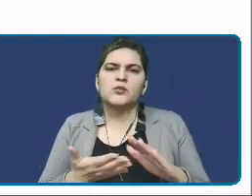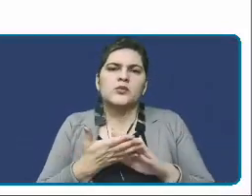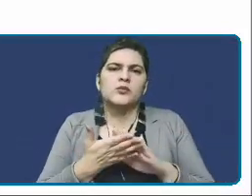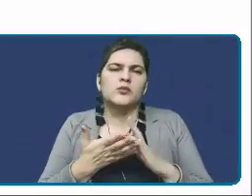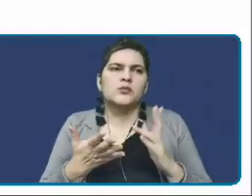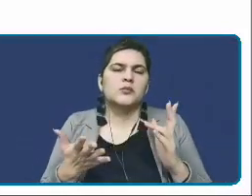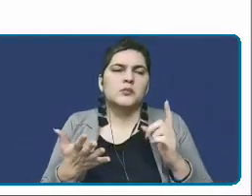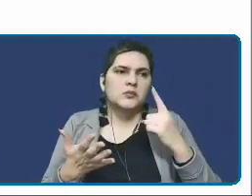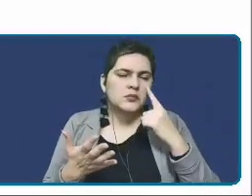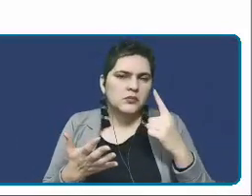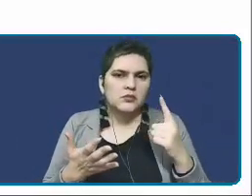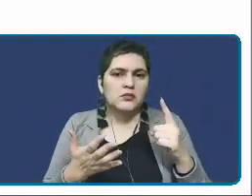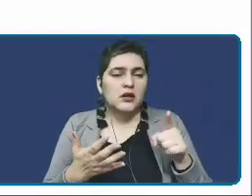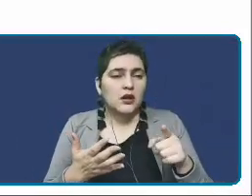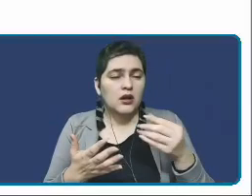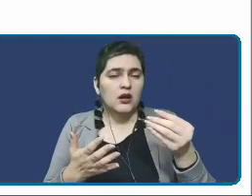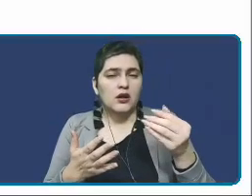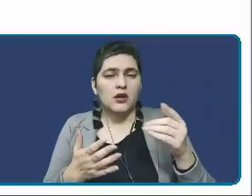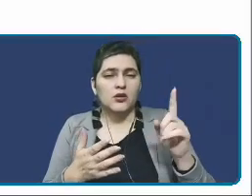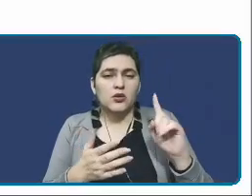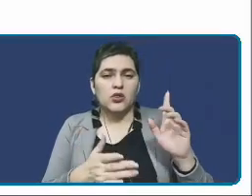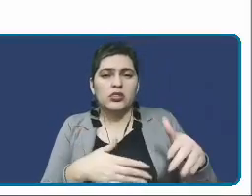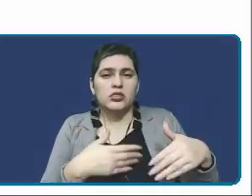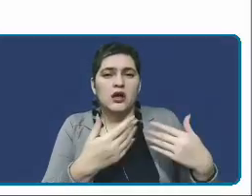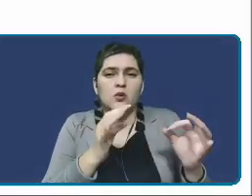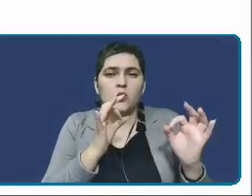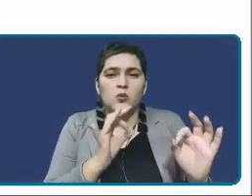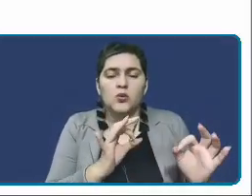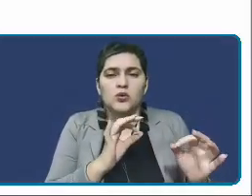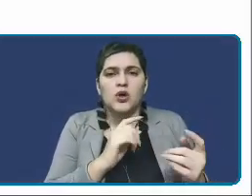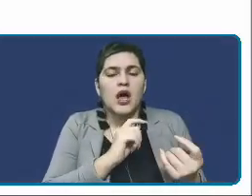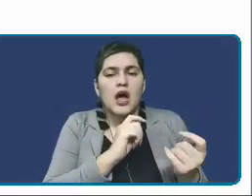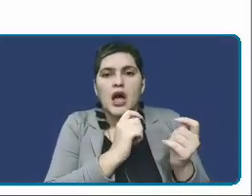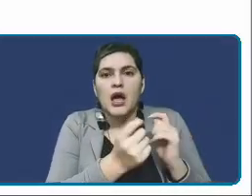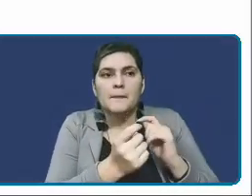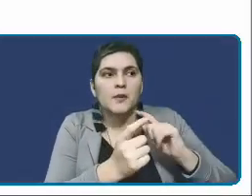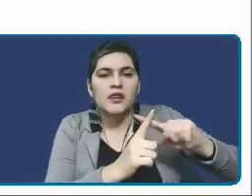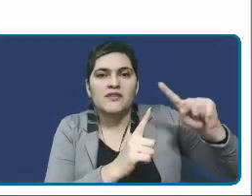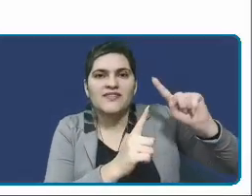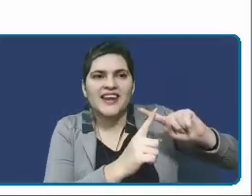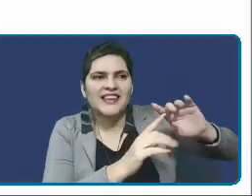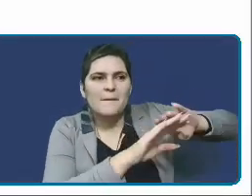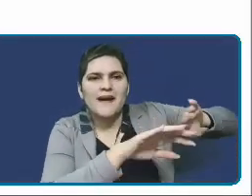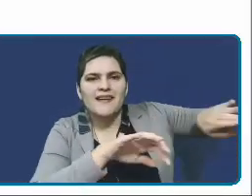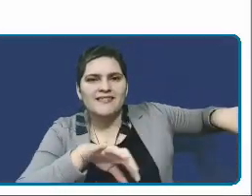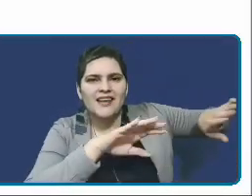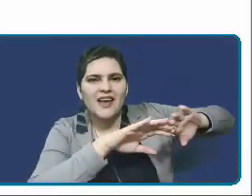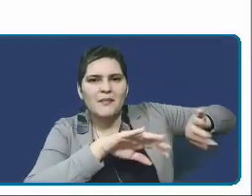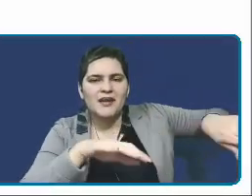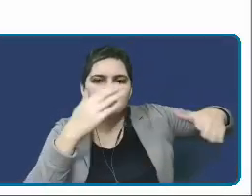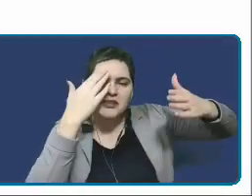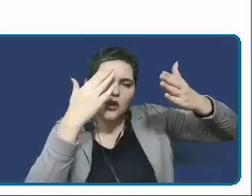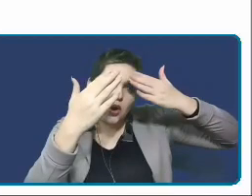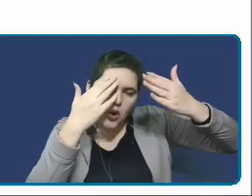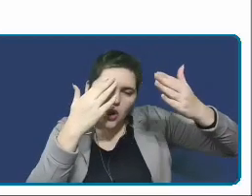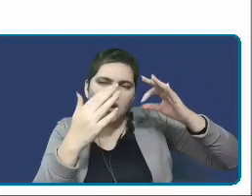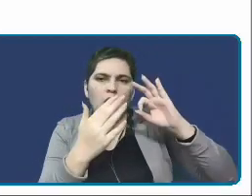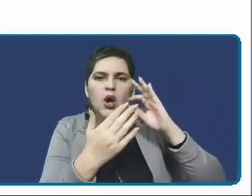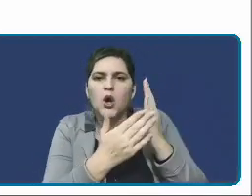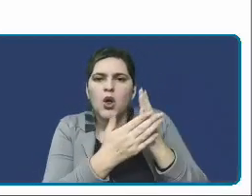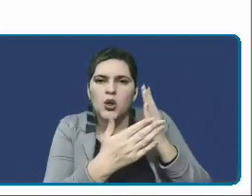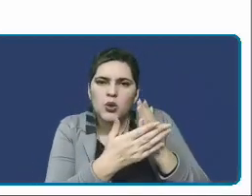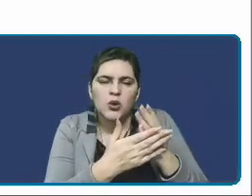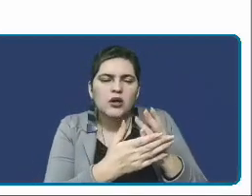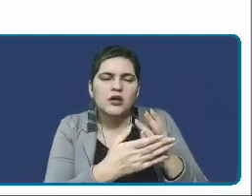estaban recibiendo justo un cambio en una intervención psicológica o conductual o